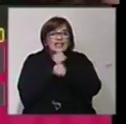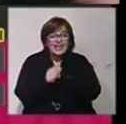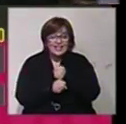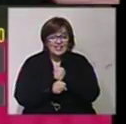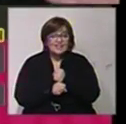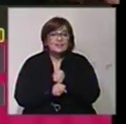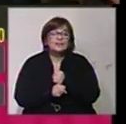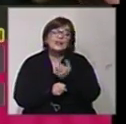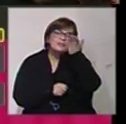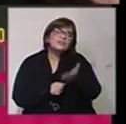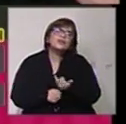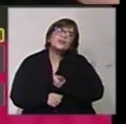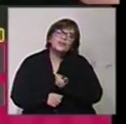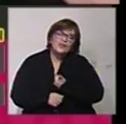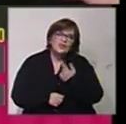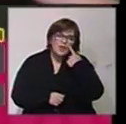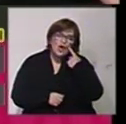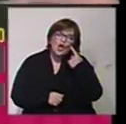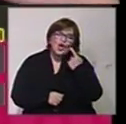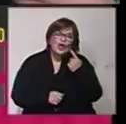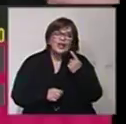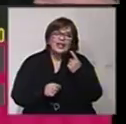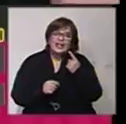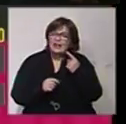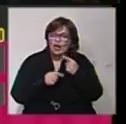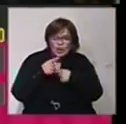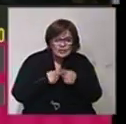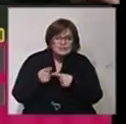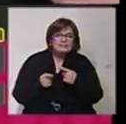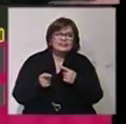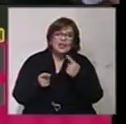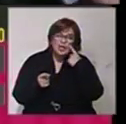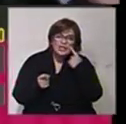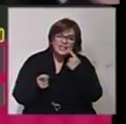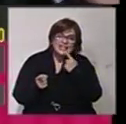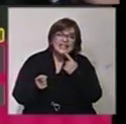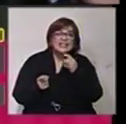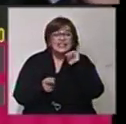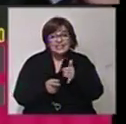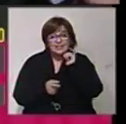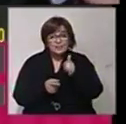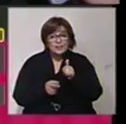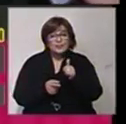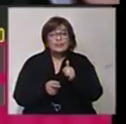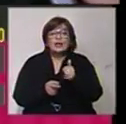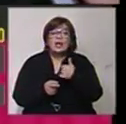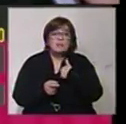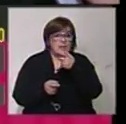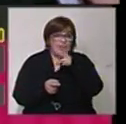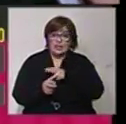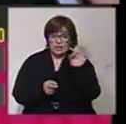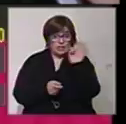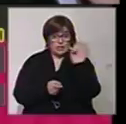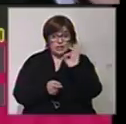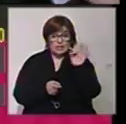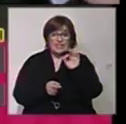cómo era el personaje? Porque vos en realidad lo fuiste conociendo sobre la marcha. ¿Vos te dijeron, lo queremos llevar para ahí? Sí, o sea, a mí no me dijeron nada, no me dijeron